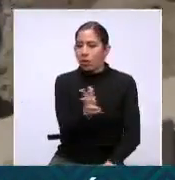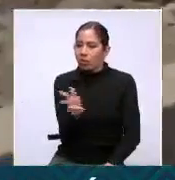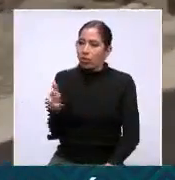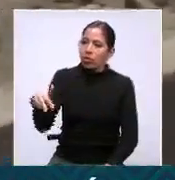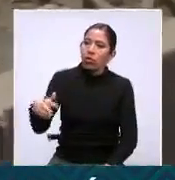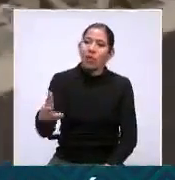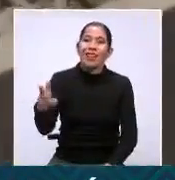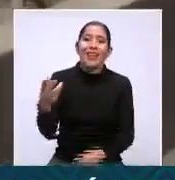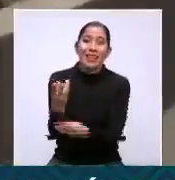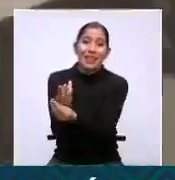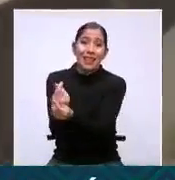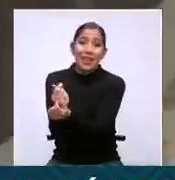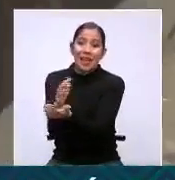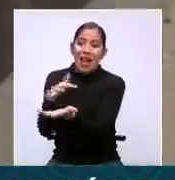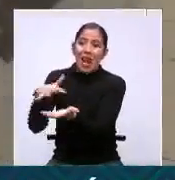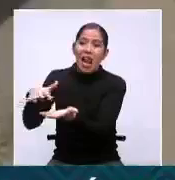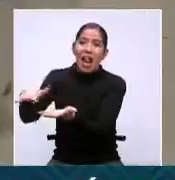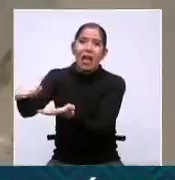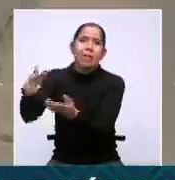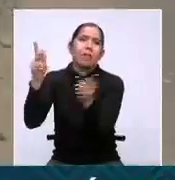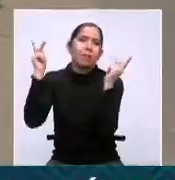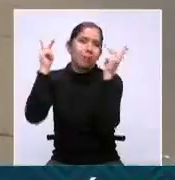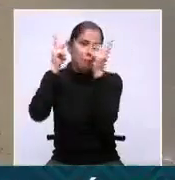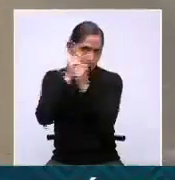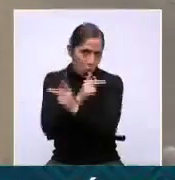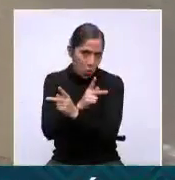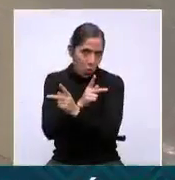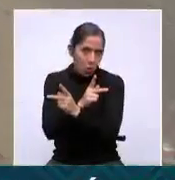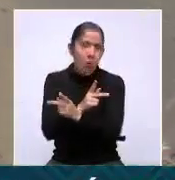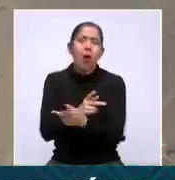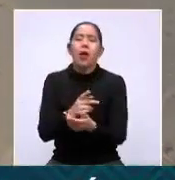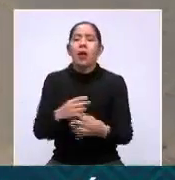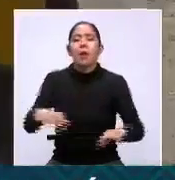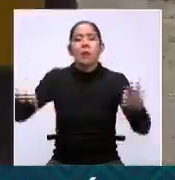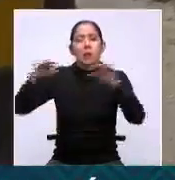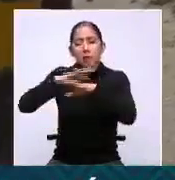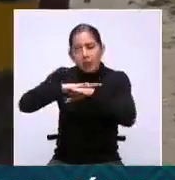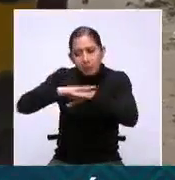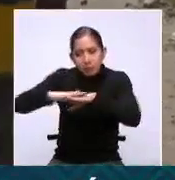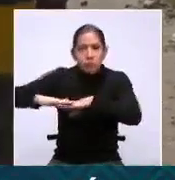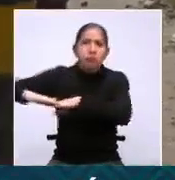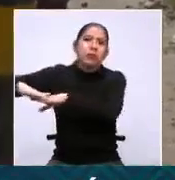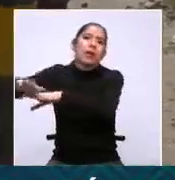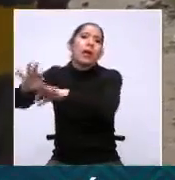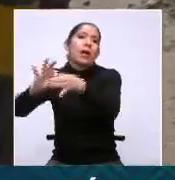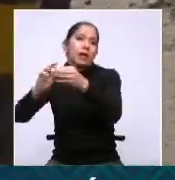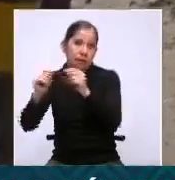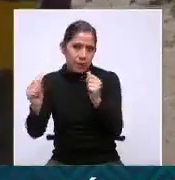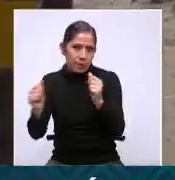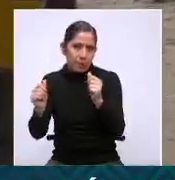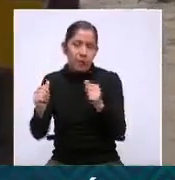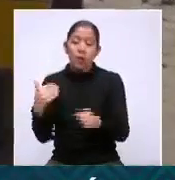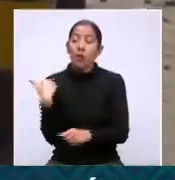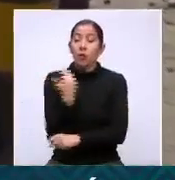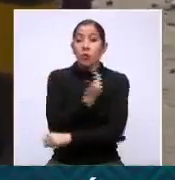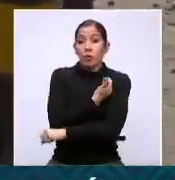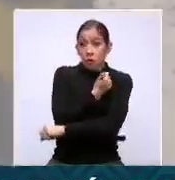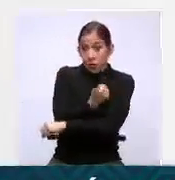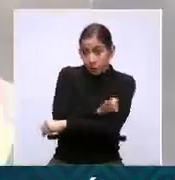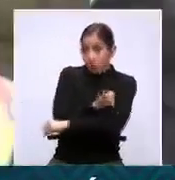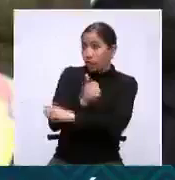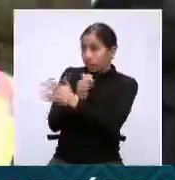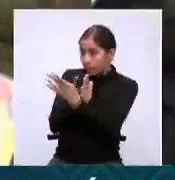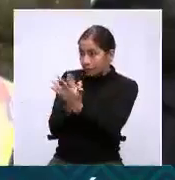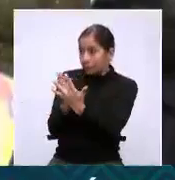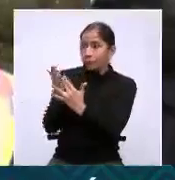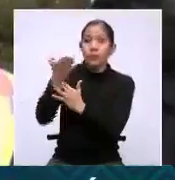va agujereando, entonces es trancadera, ¿no? Entonces, al hombre de base también nos lo queremos comunicar mediante nuestra autoridad y mediante la empresa que